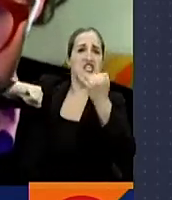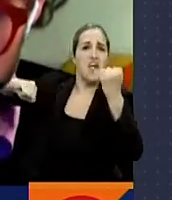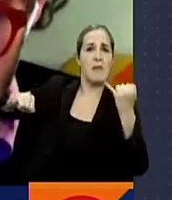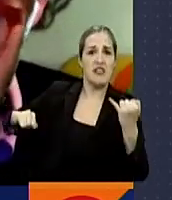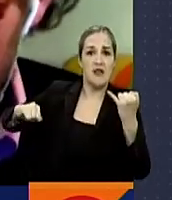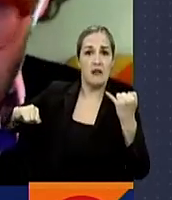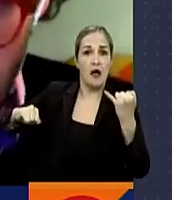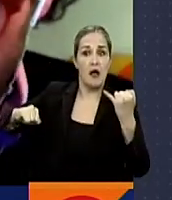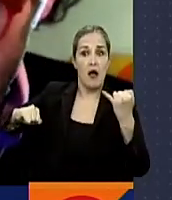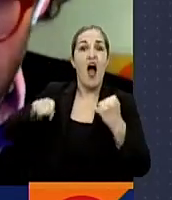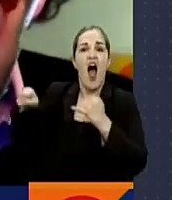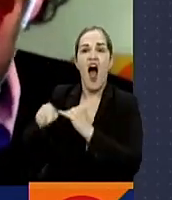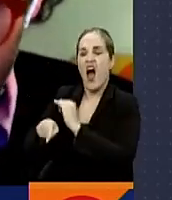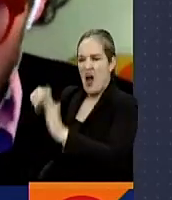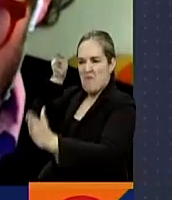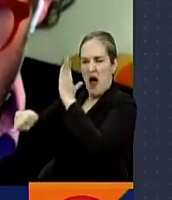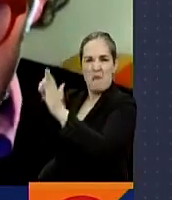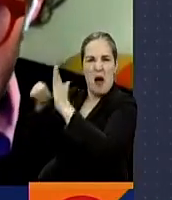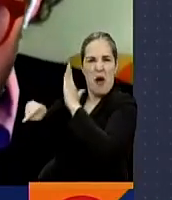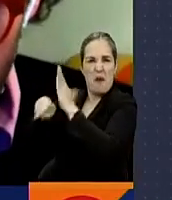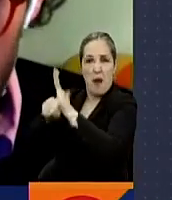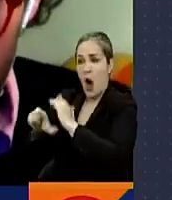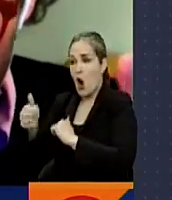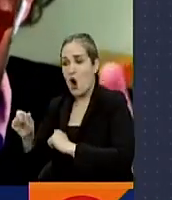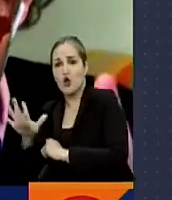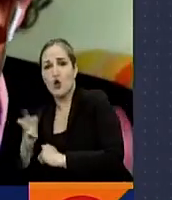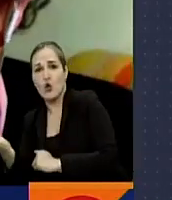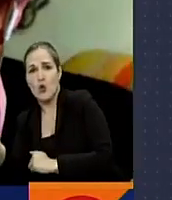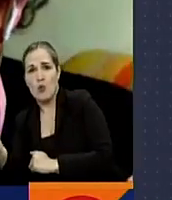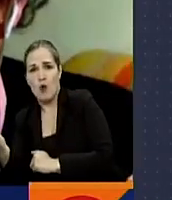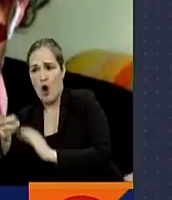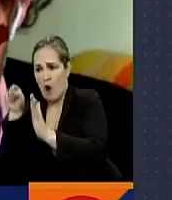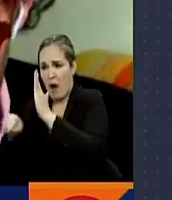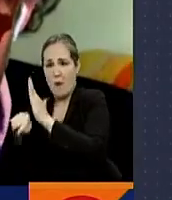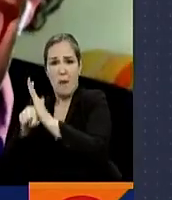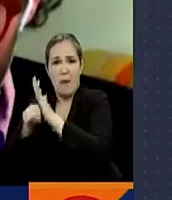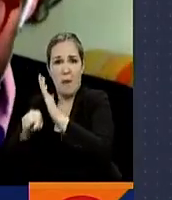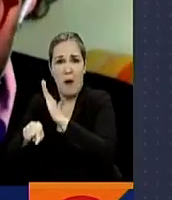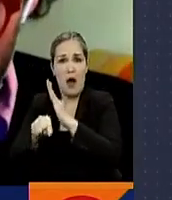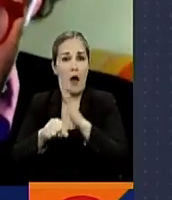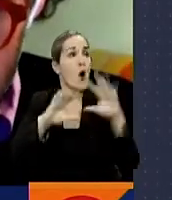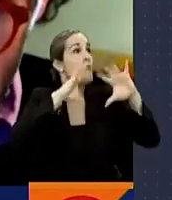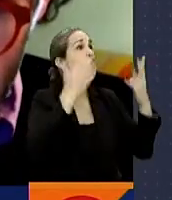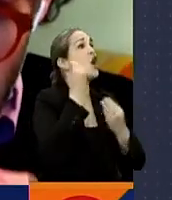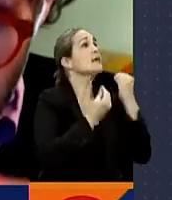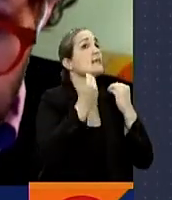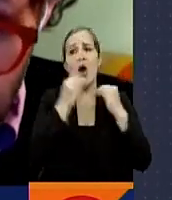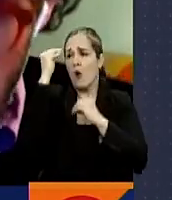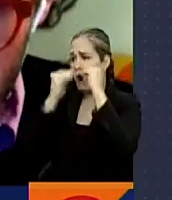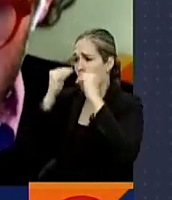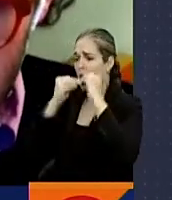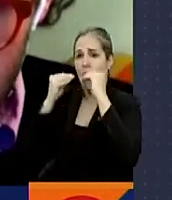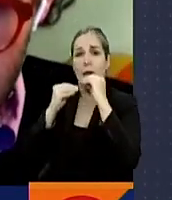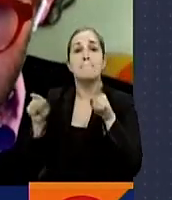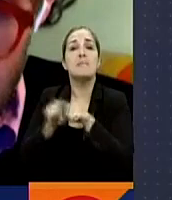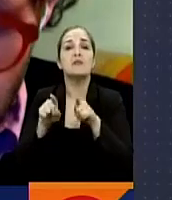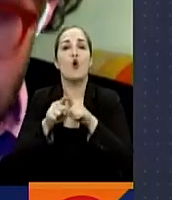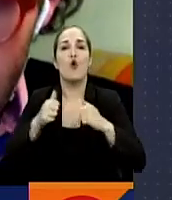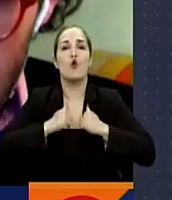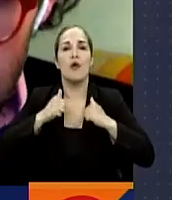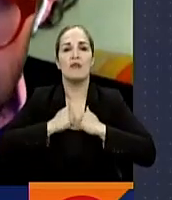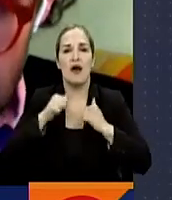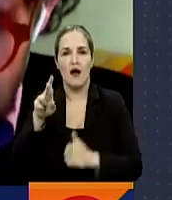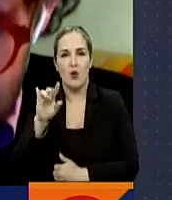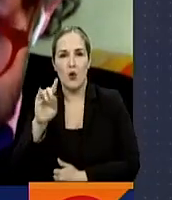matarlos de hambre y entre que el mundo se puso no de acuerdo se murieron 2 millones de personas lo mismo pasó en Ruanda 800,000